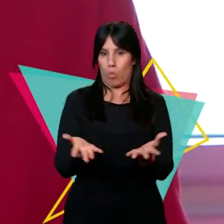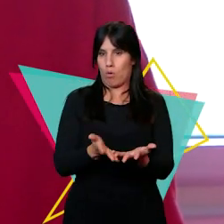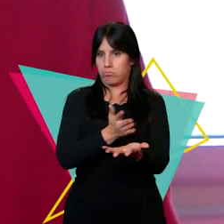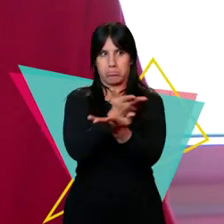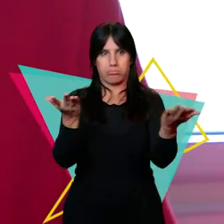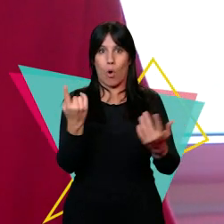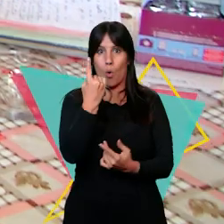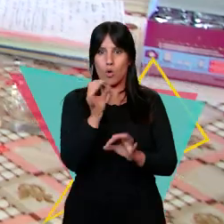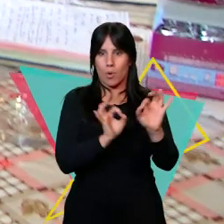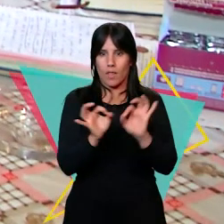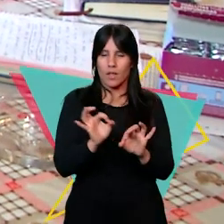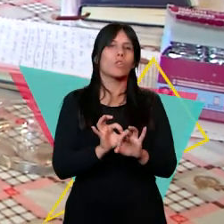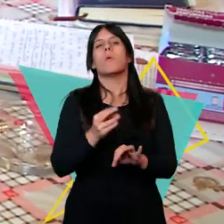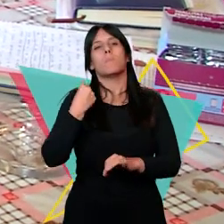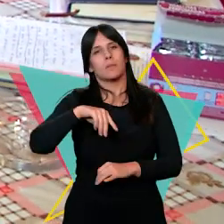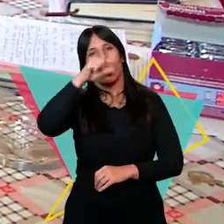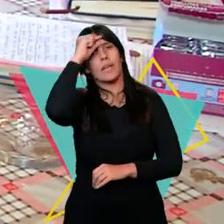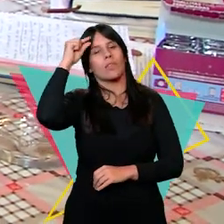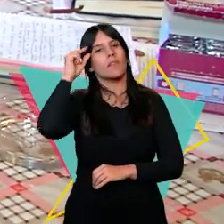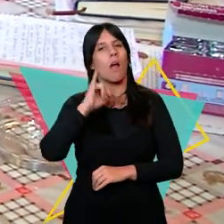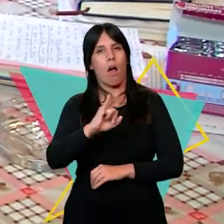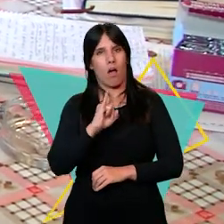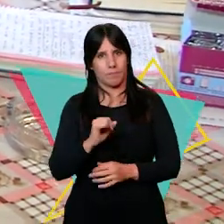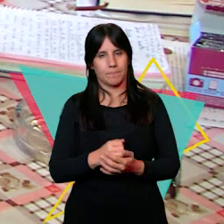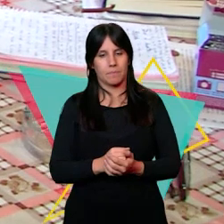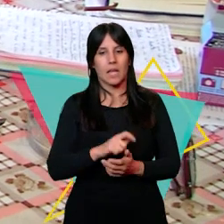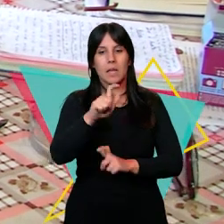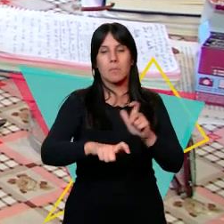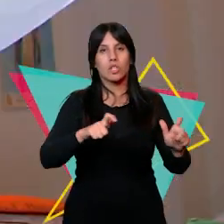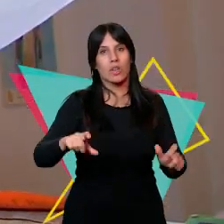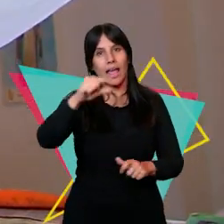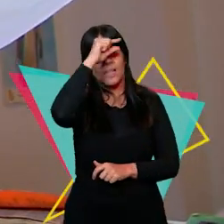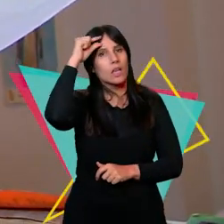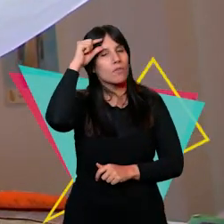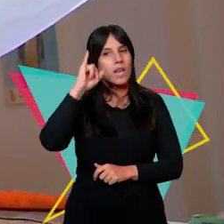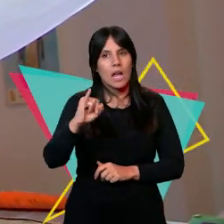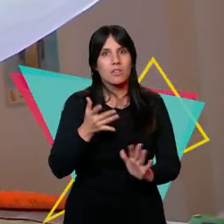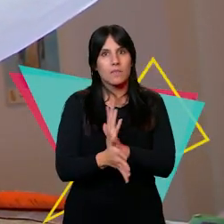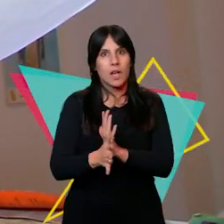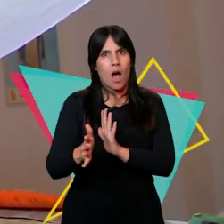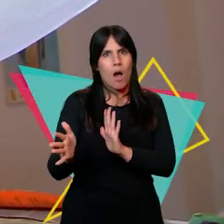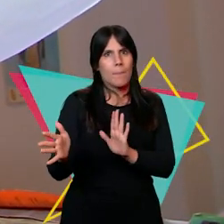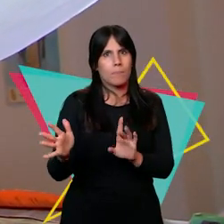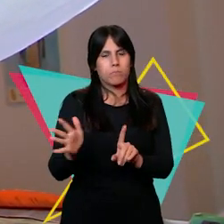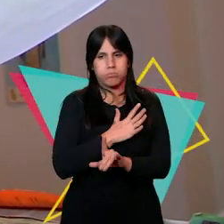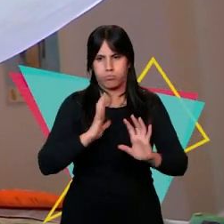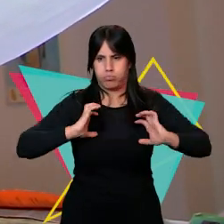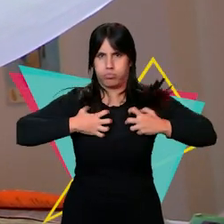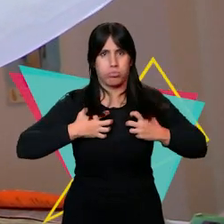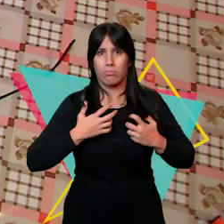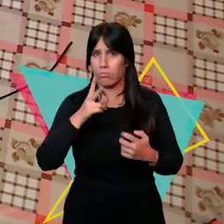esquizofrenia, contrariamente a lo que se piensa, por regla general no es violenta, ni la enfermedad le hace estar en un